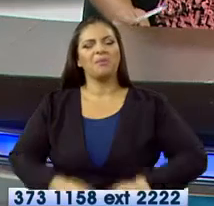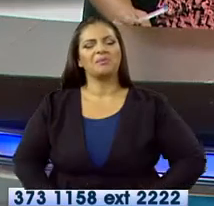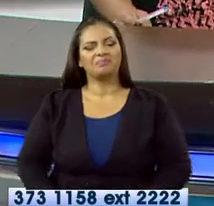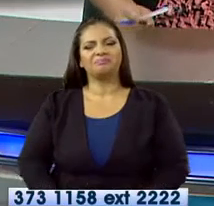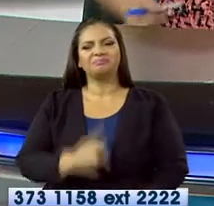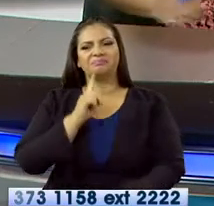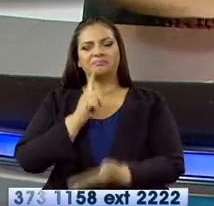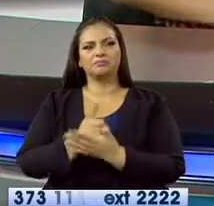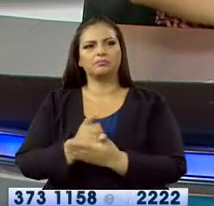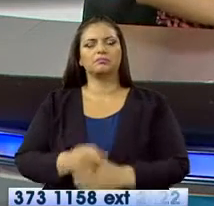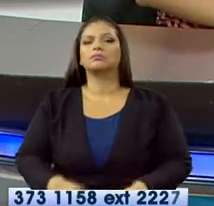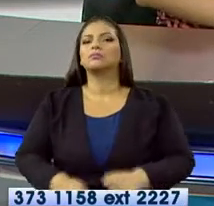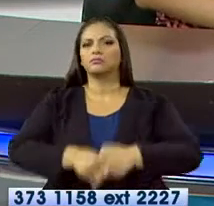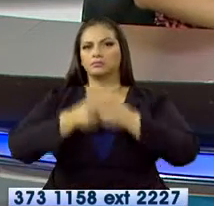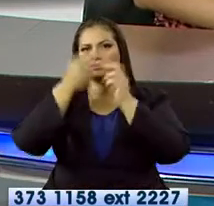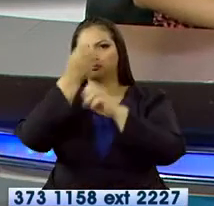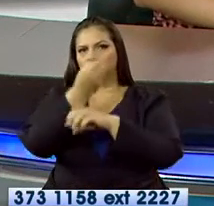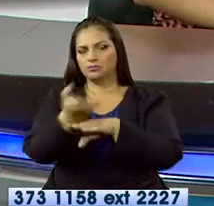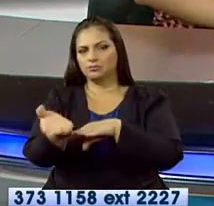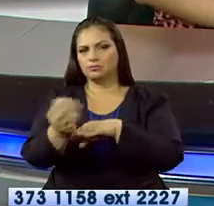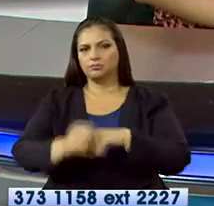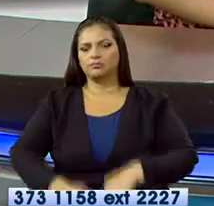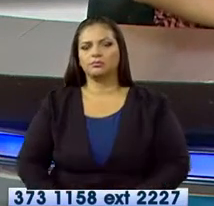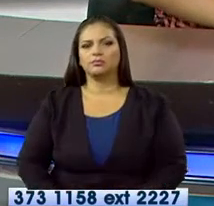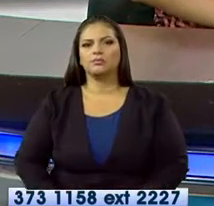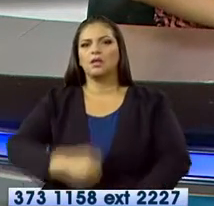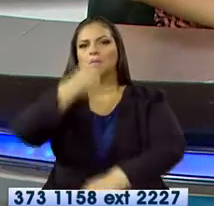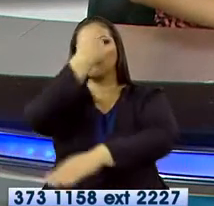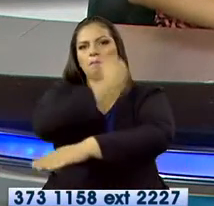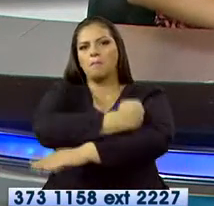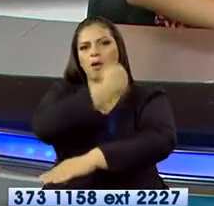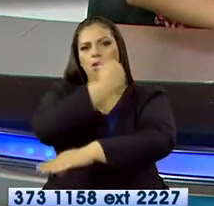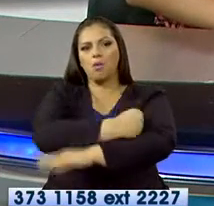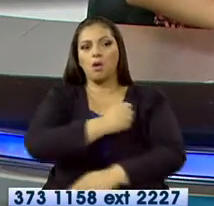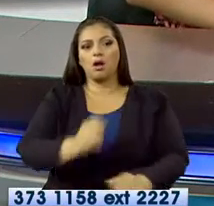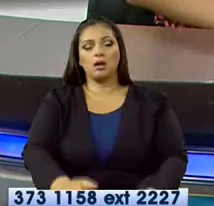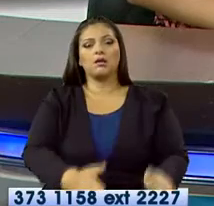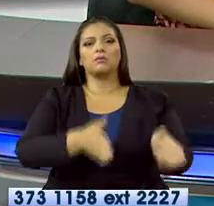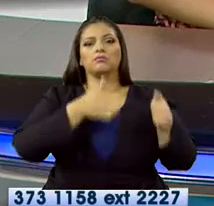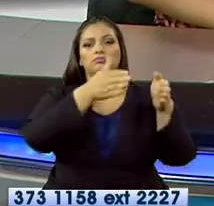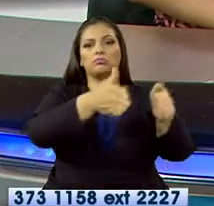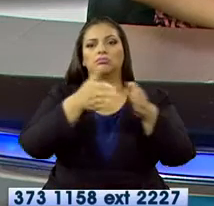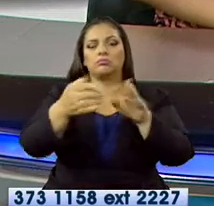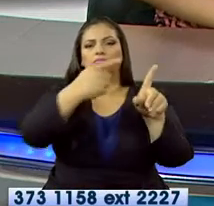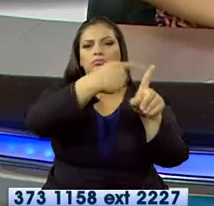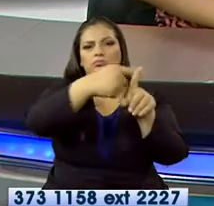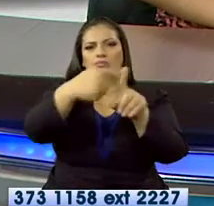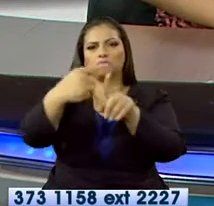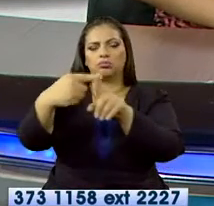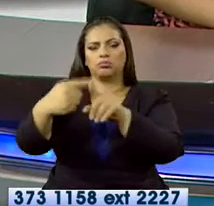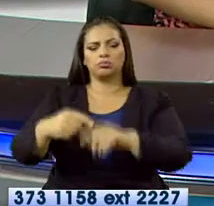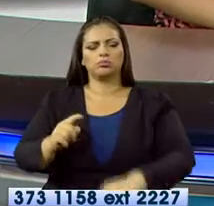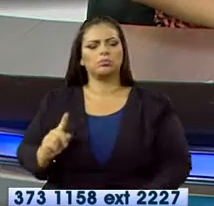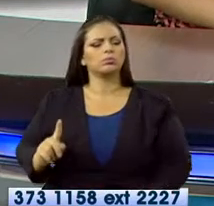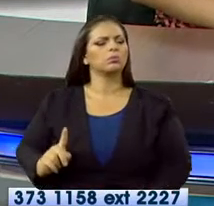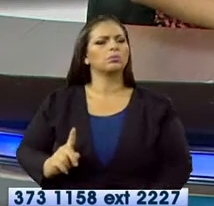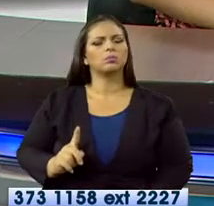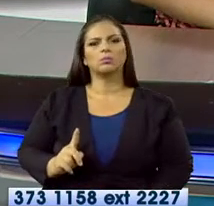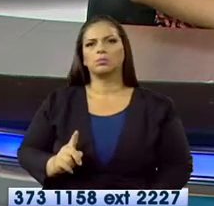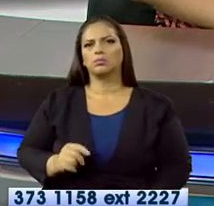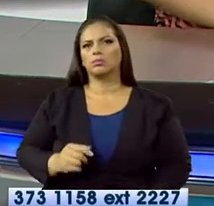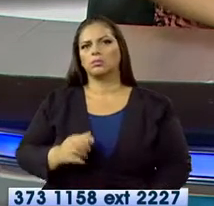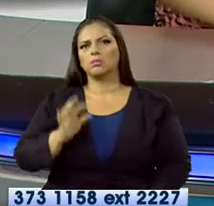Le dañan una funda con objetos utilizados aparentemente en brujería en, esto, en el cementerio